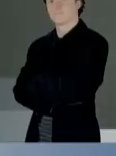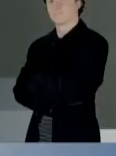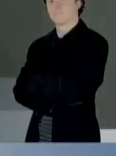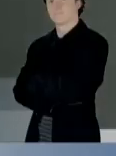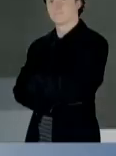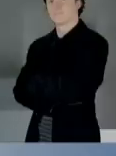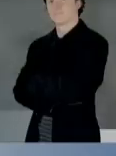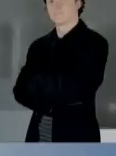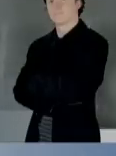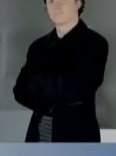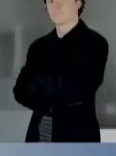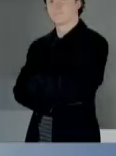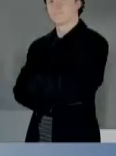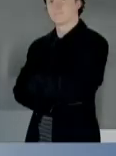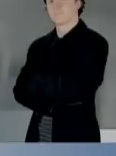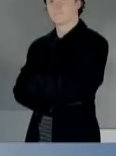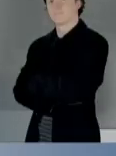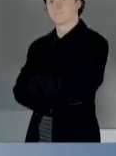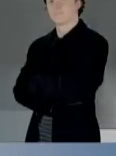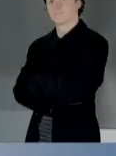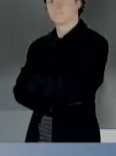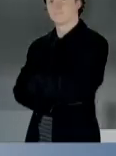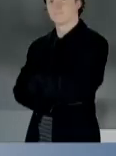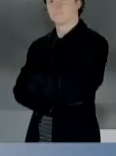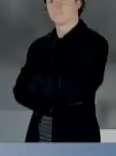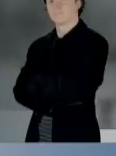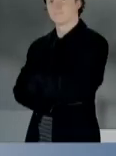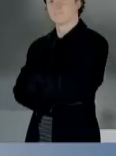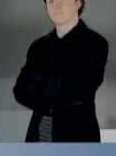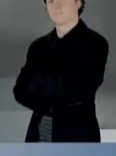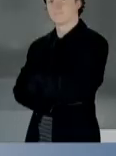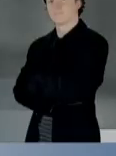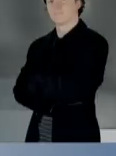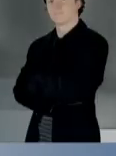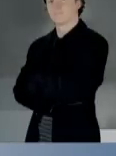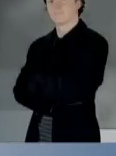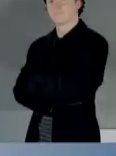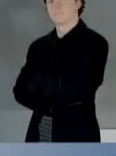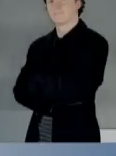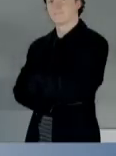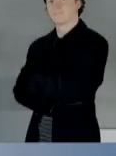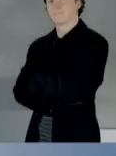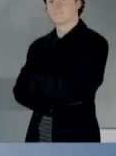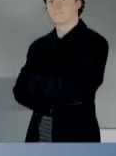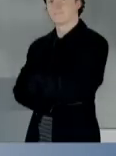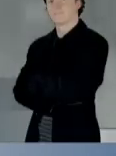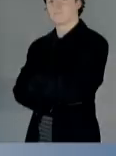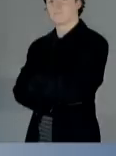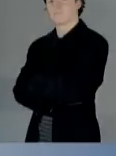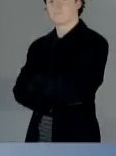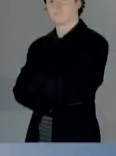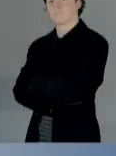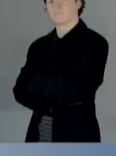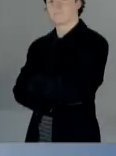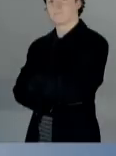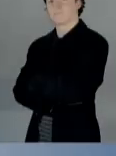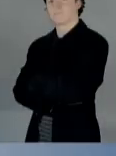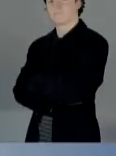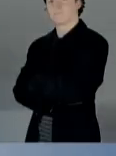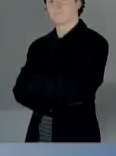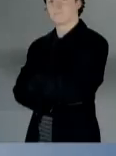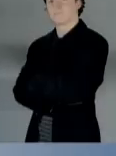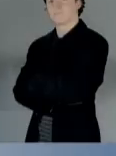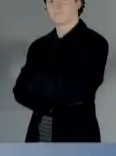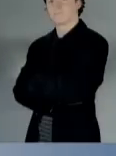de la guerra civil incluso algunos diciendo que la salida pasaba por una guerra civil ese era el nivel que se vivía